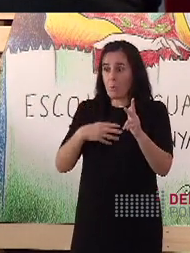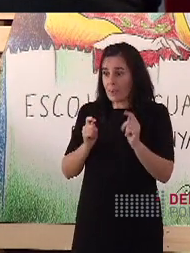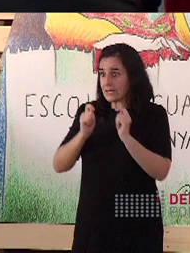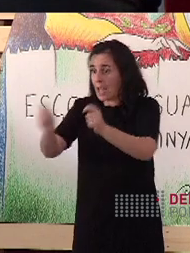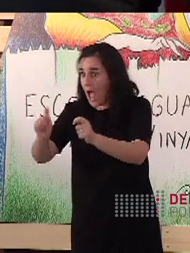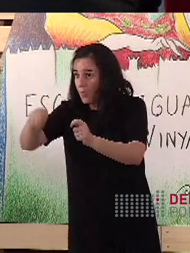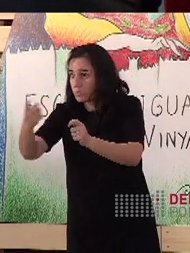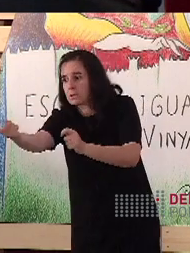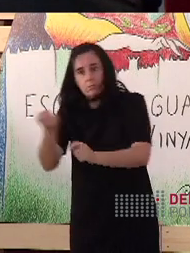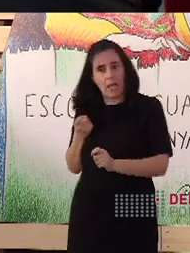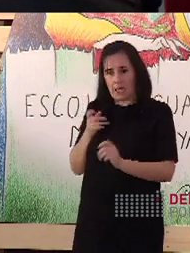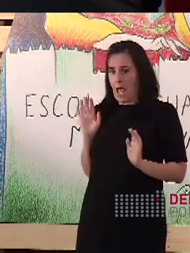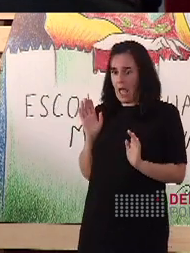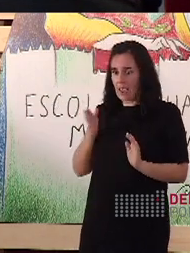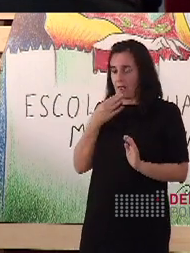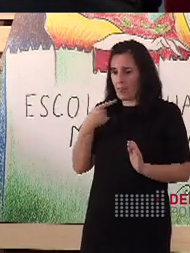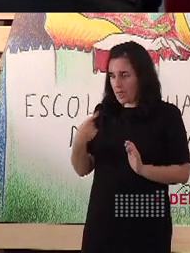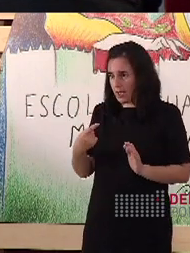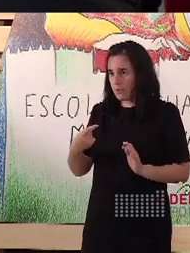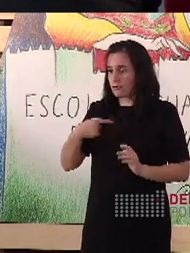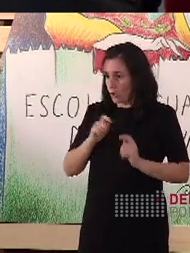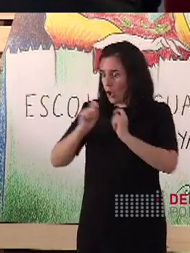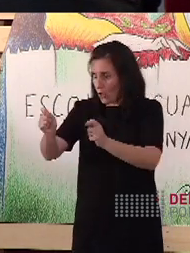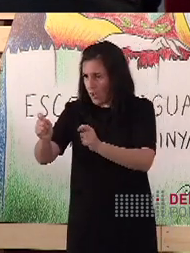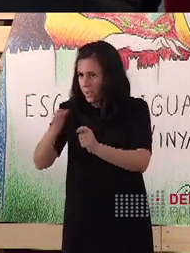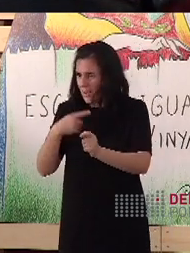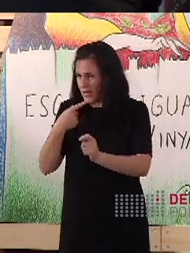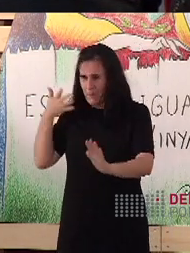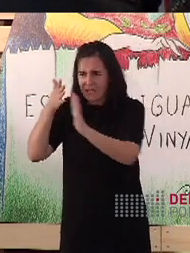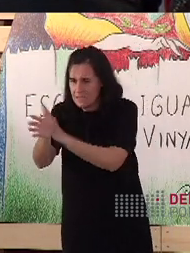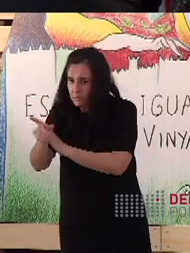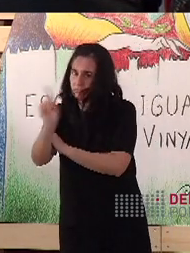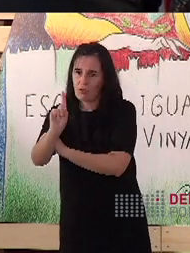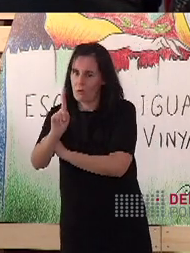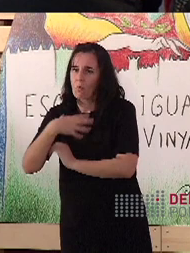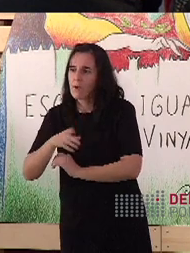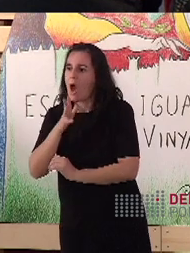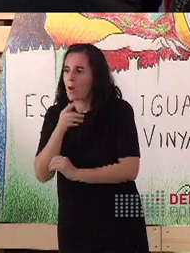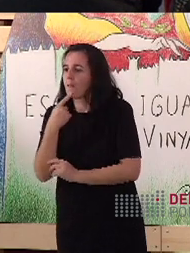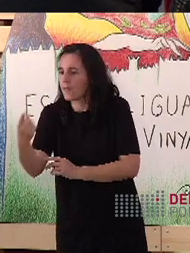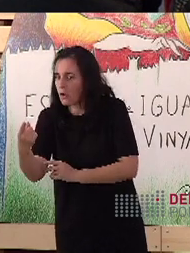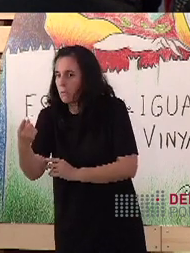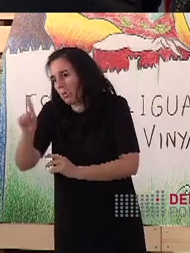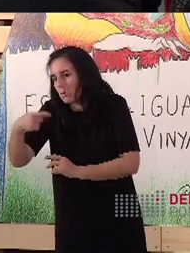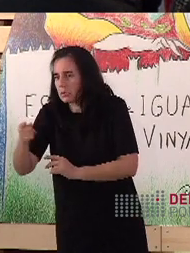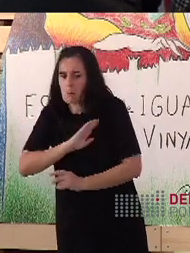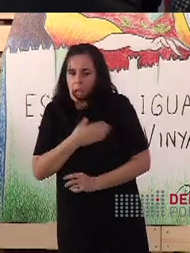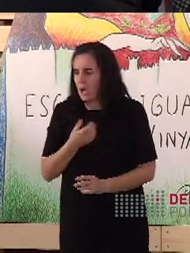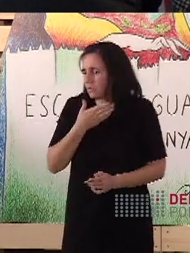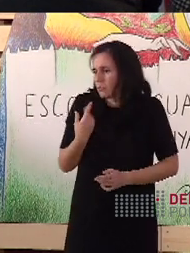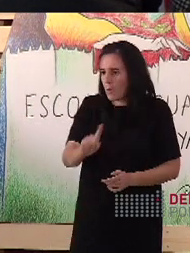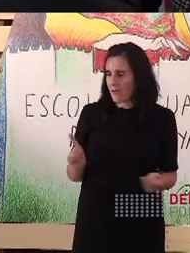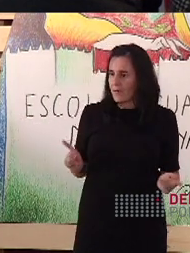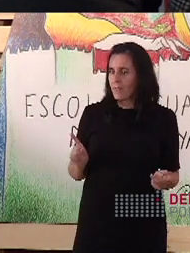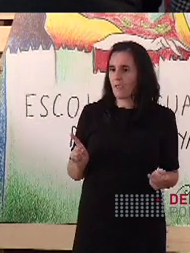es decir, que es reversible, que te lo he dado una vez y eso no significa que te lo dé para dentro exacto, de una hora. Sí, exacto. O para mañana para dentro